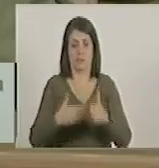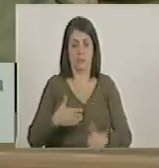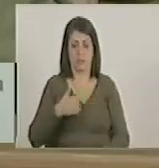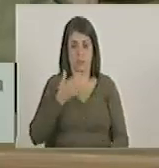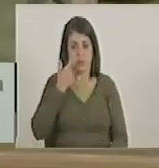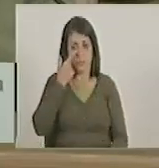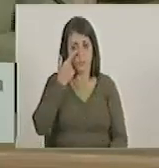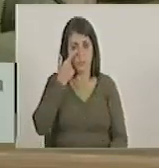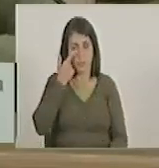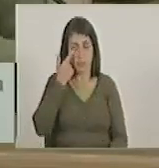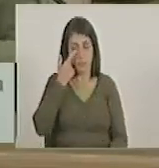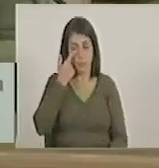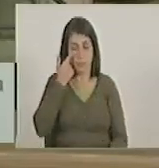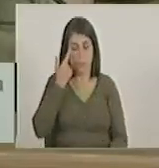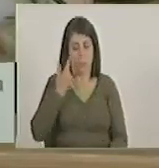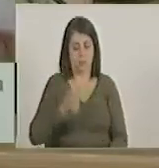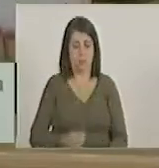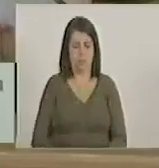vicepresidente.